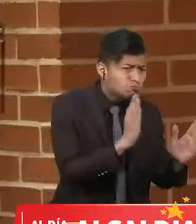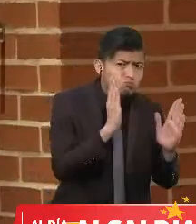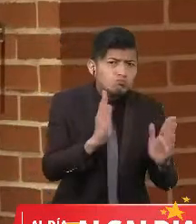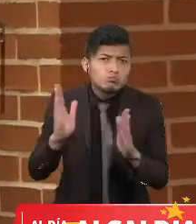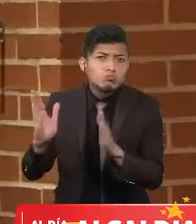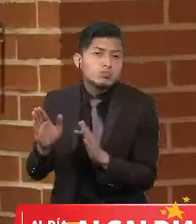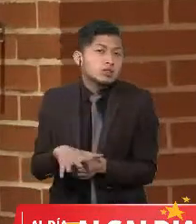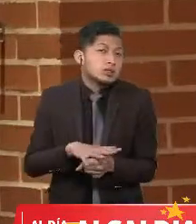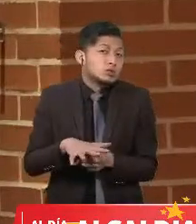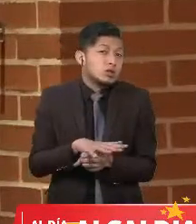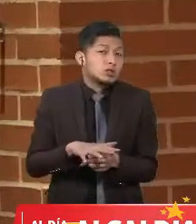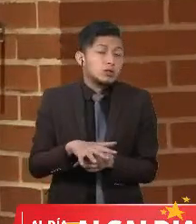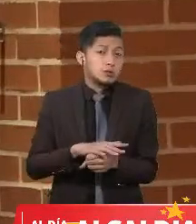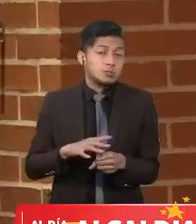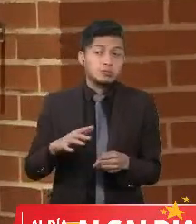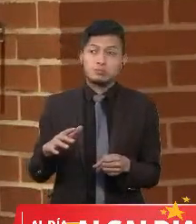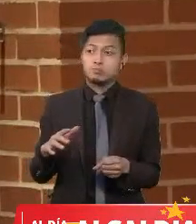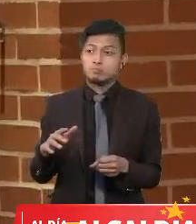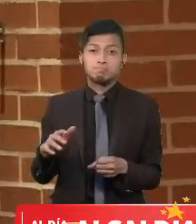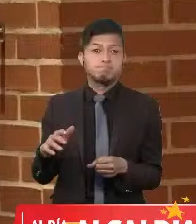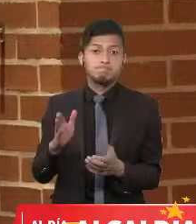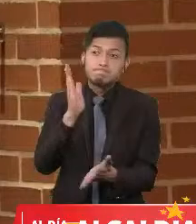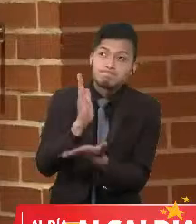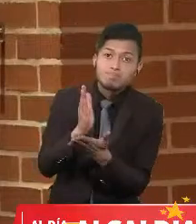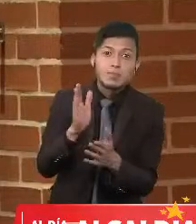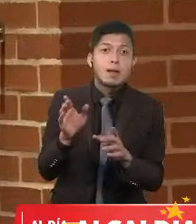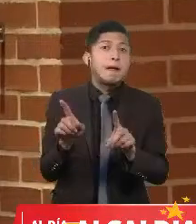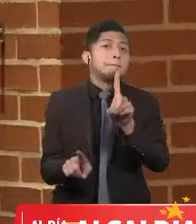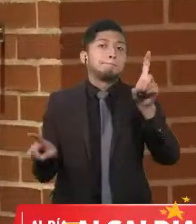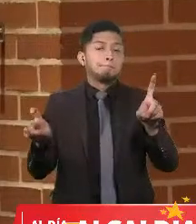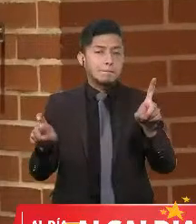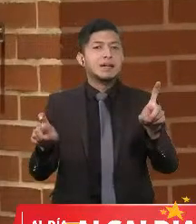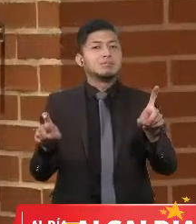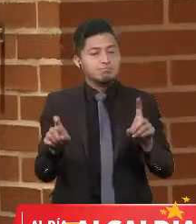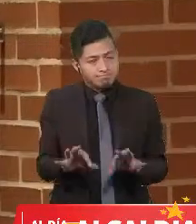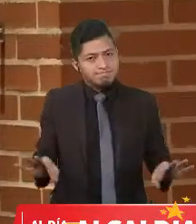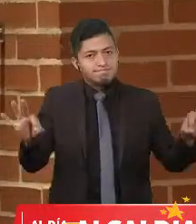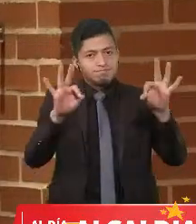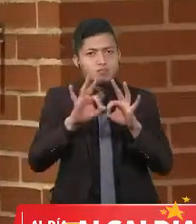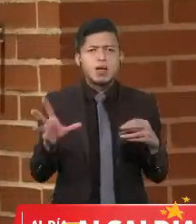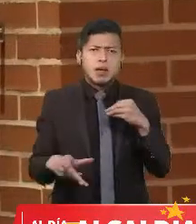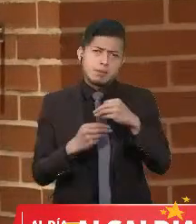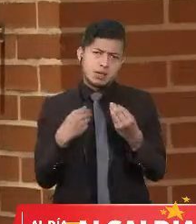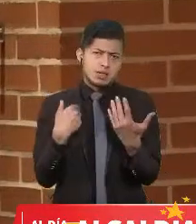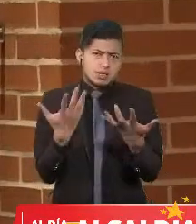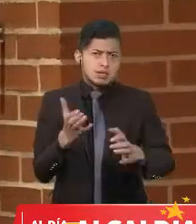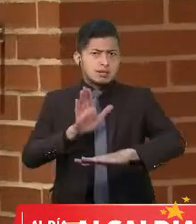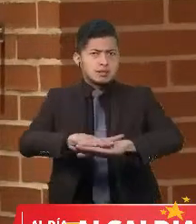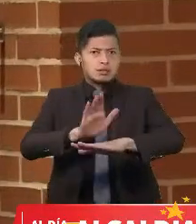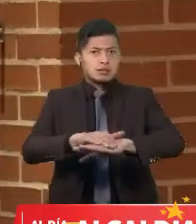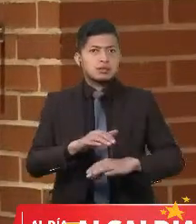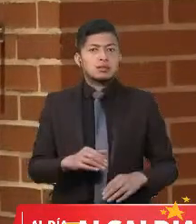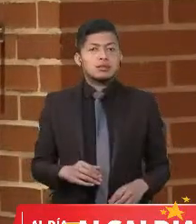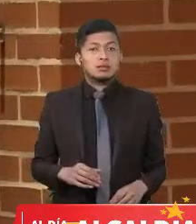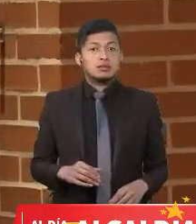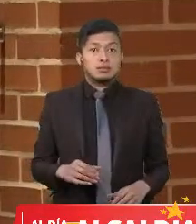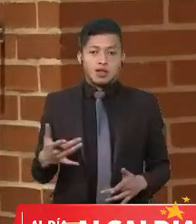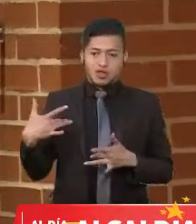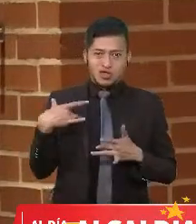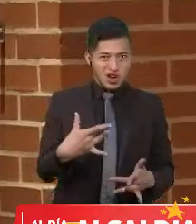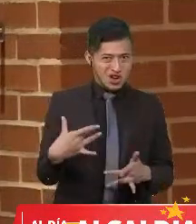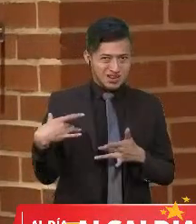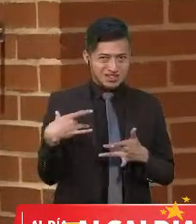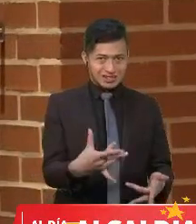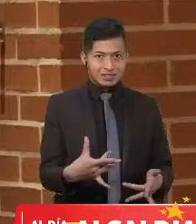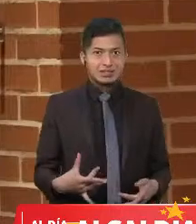un enemigo desconocido. Y tendría que decir además que estas donaciones que